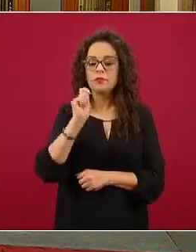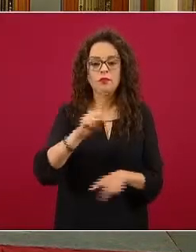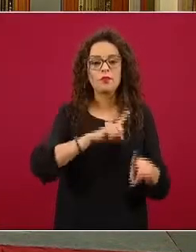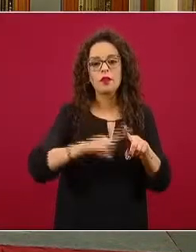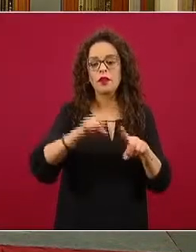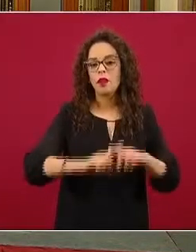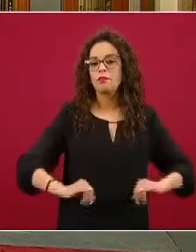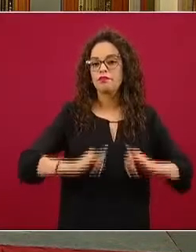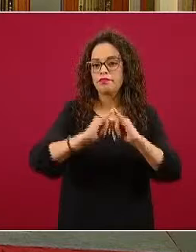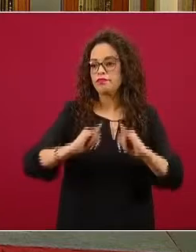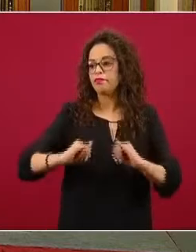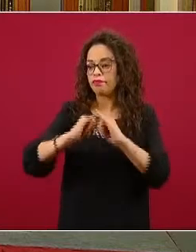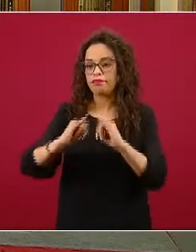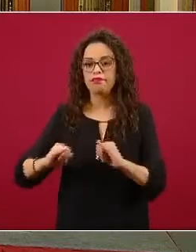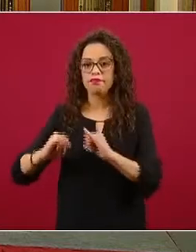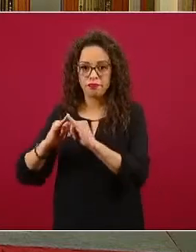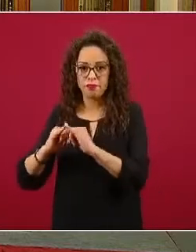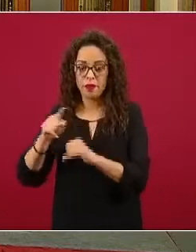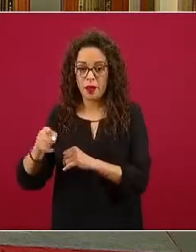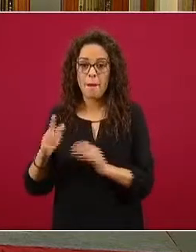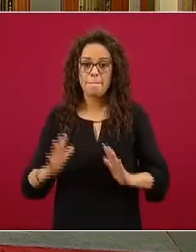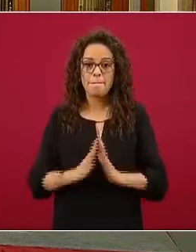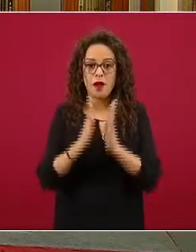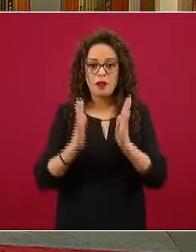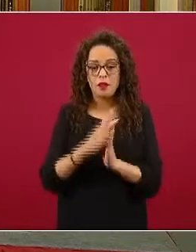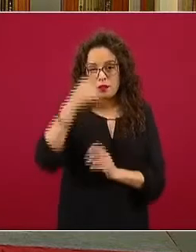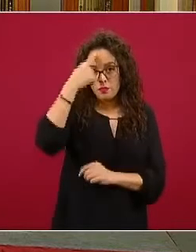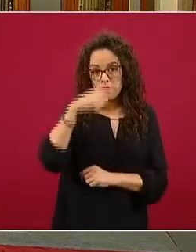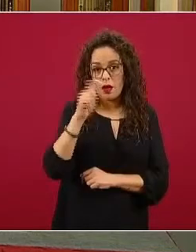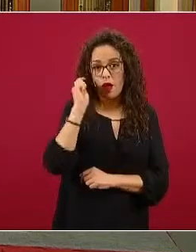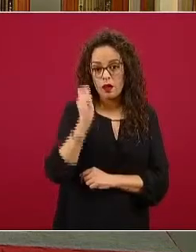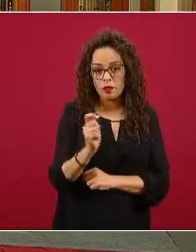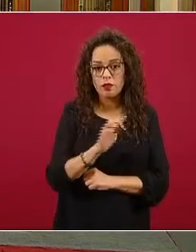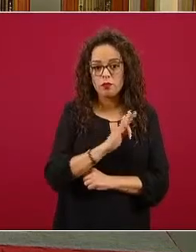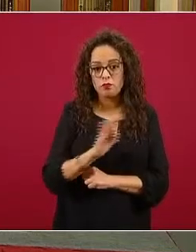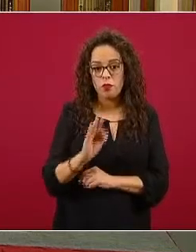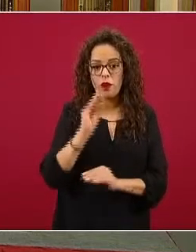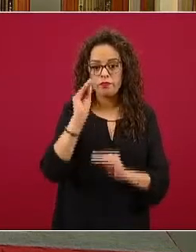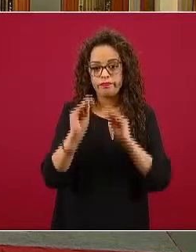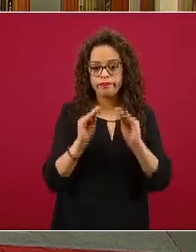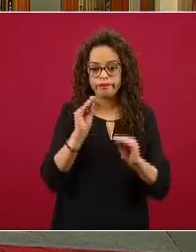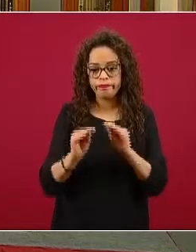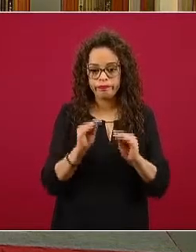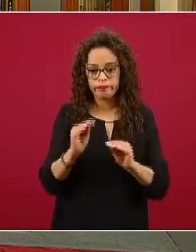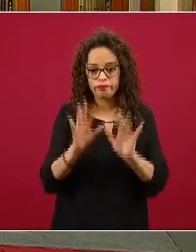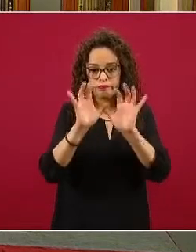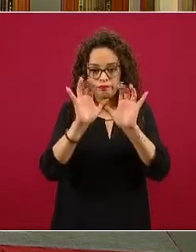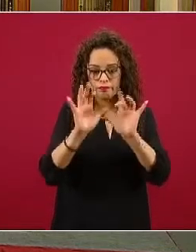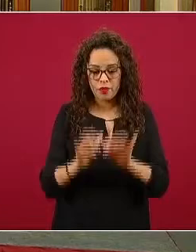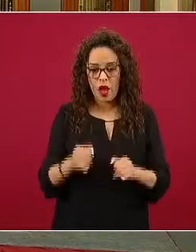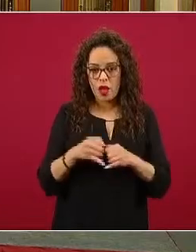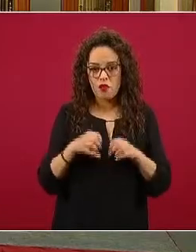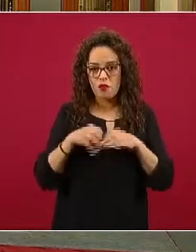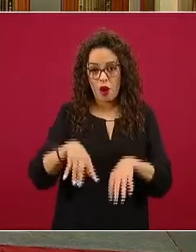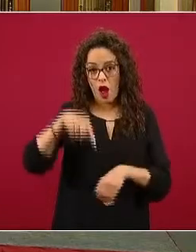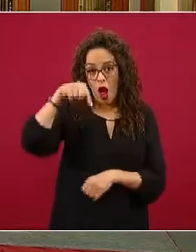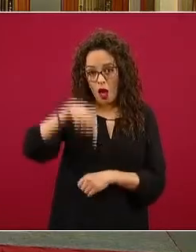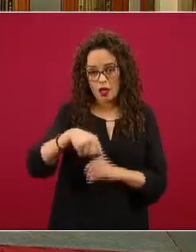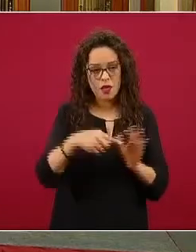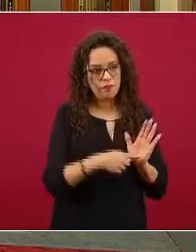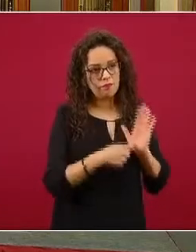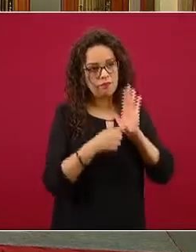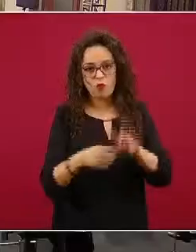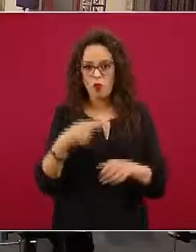distintas instituciones que participan en la integración de la información que aquí presentamos, y